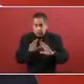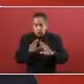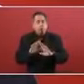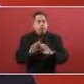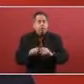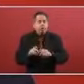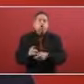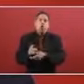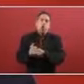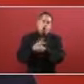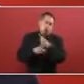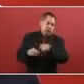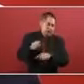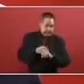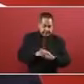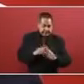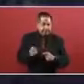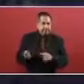se regresan